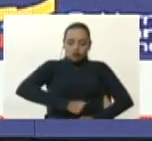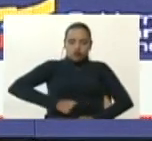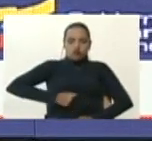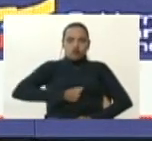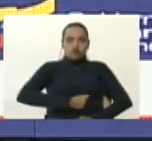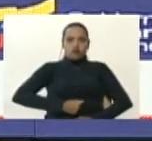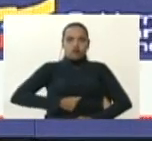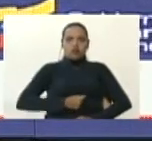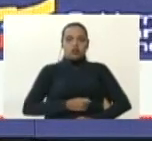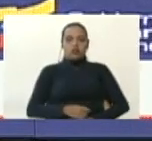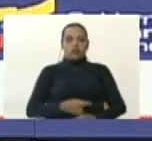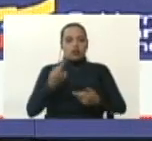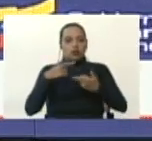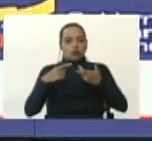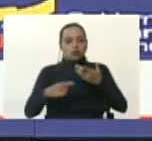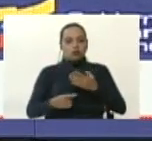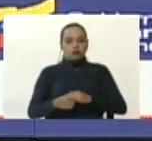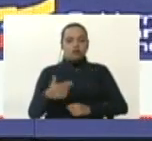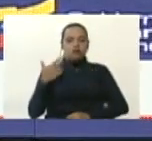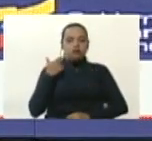máquinas de anestesia, equipos de rayos X,